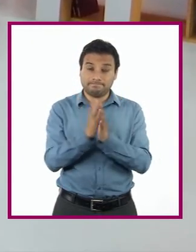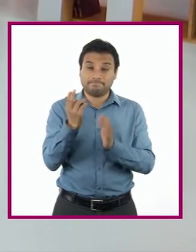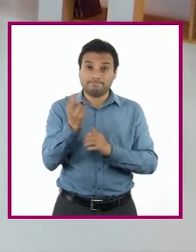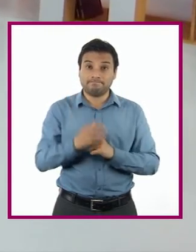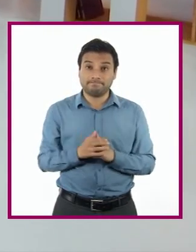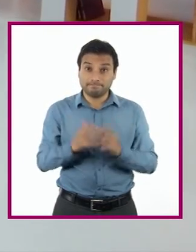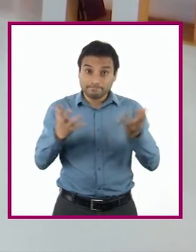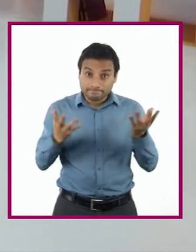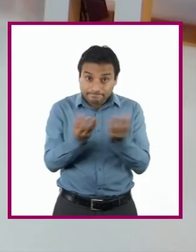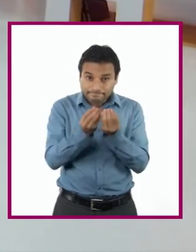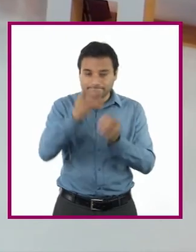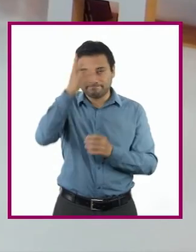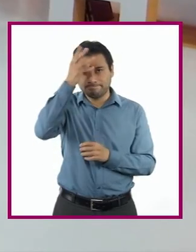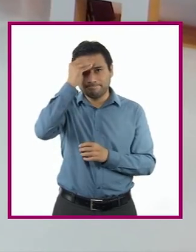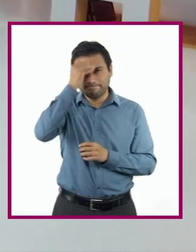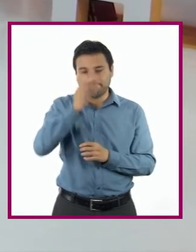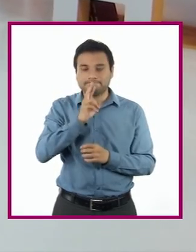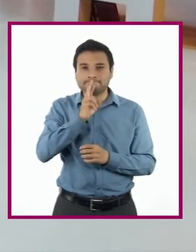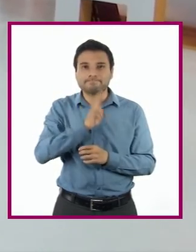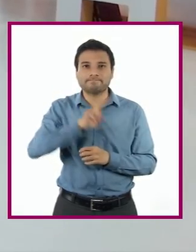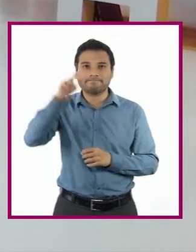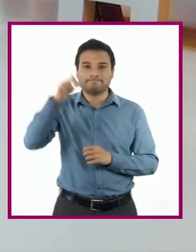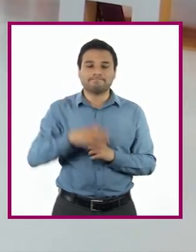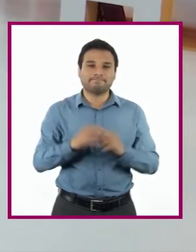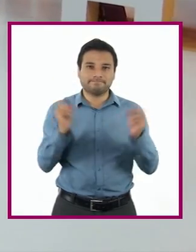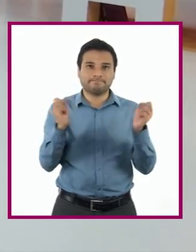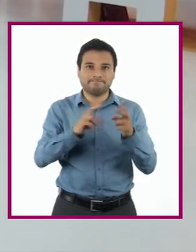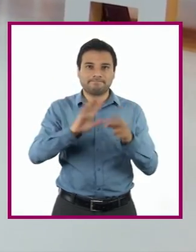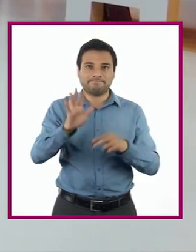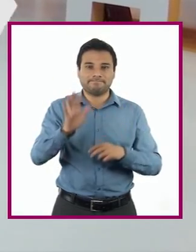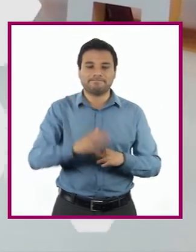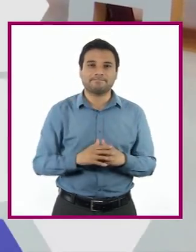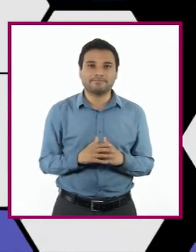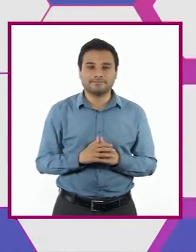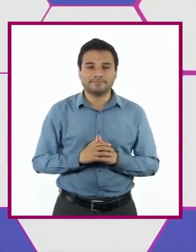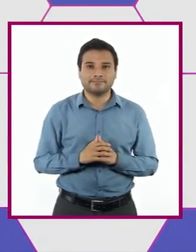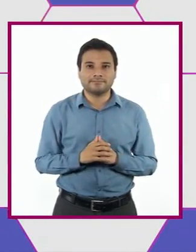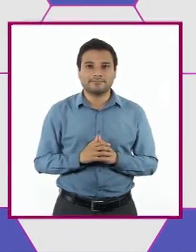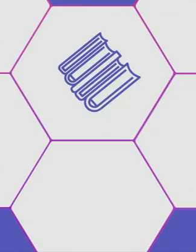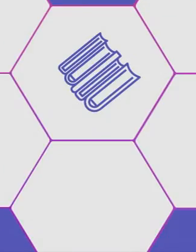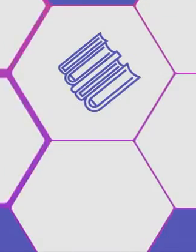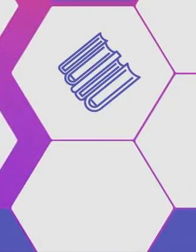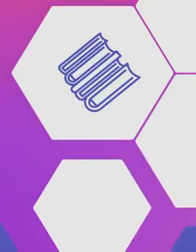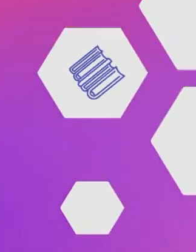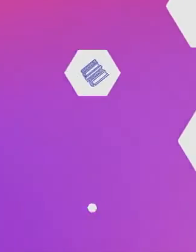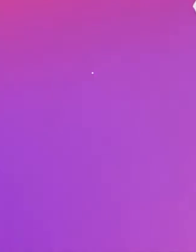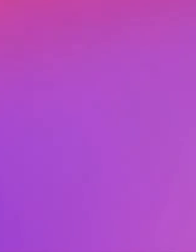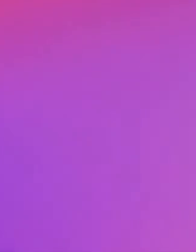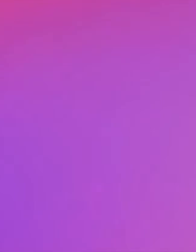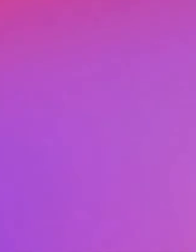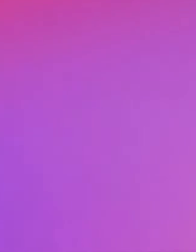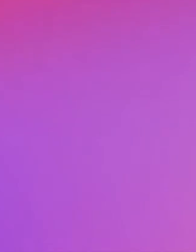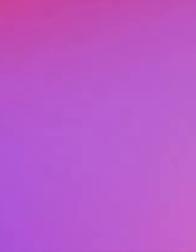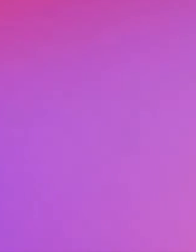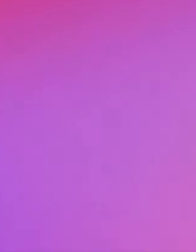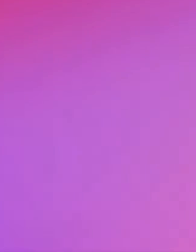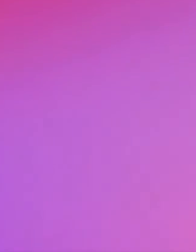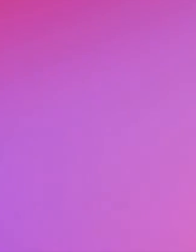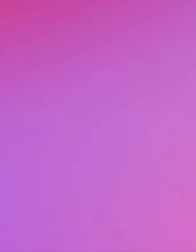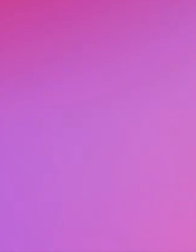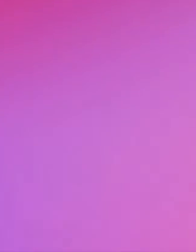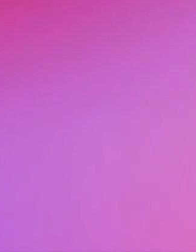porque juntos aprendemos más. Hasta la próxima. Si tienes dudas o necesitas